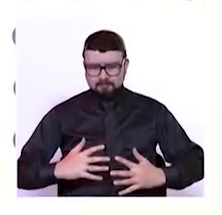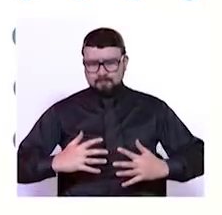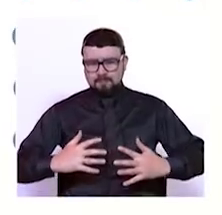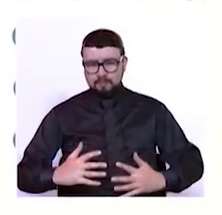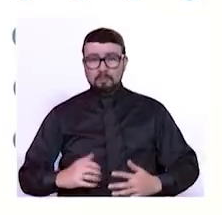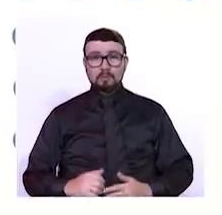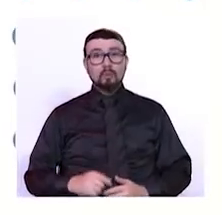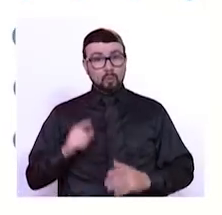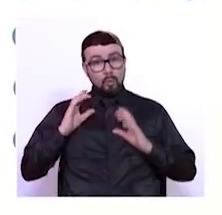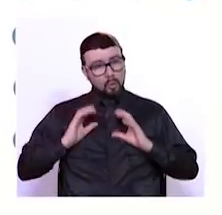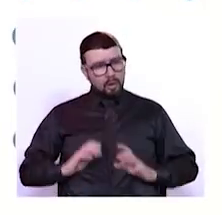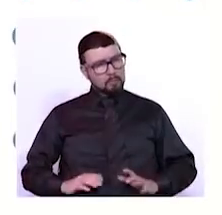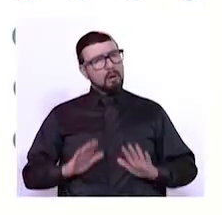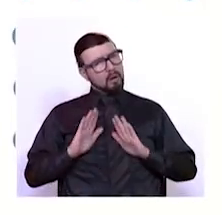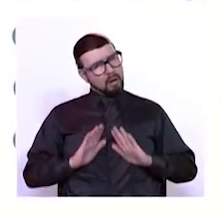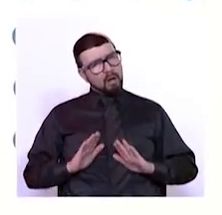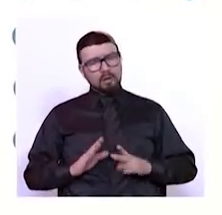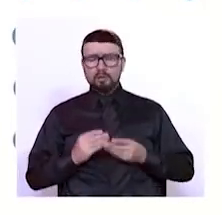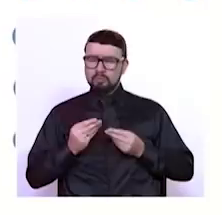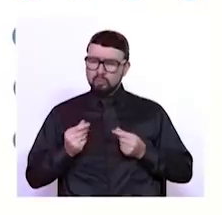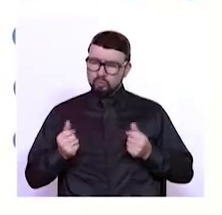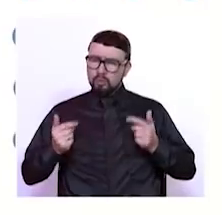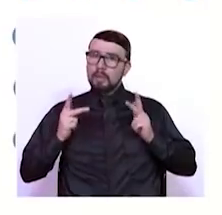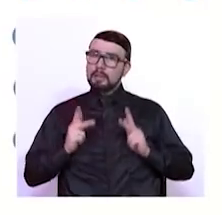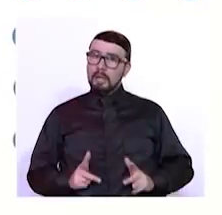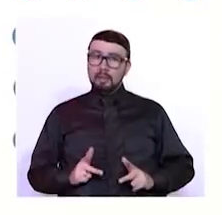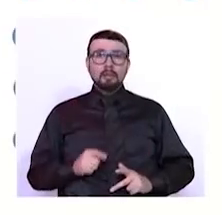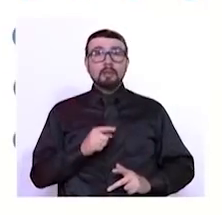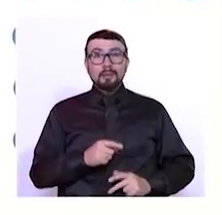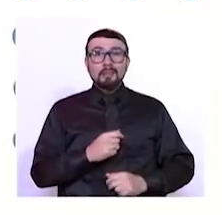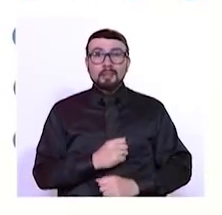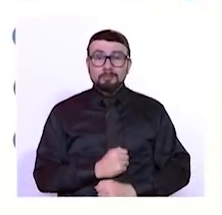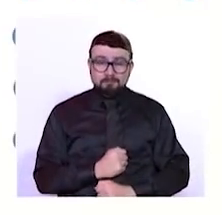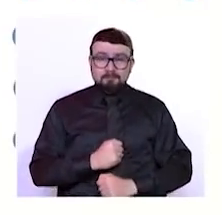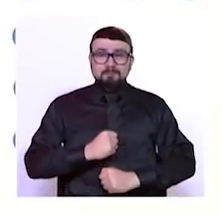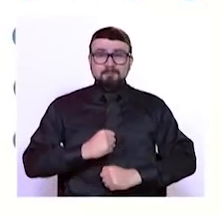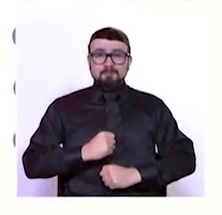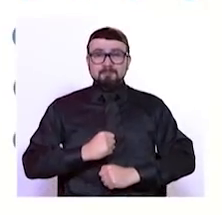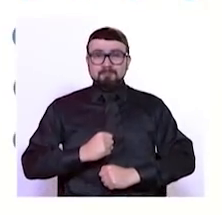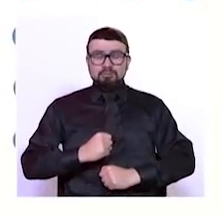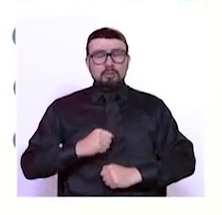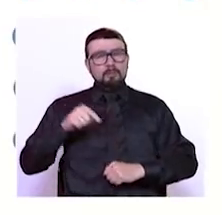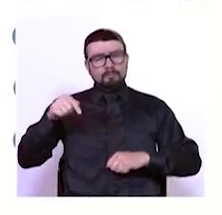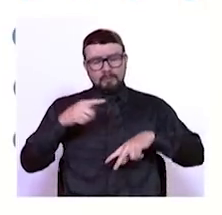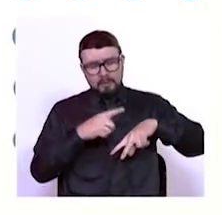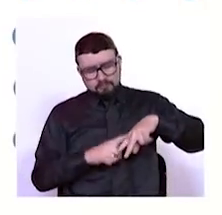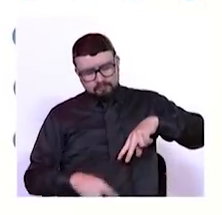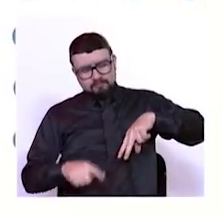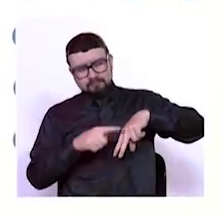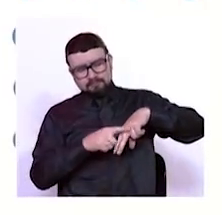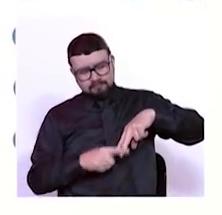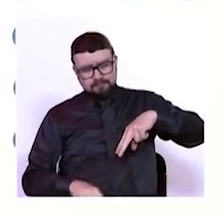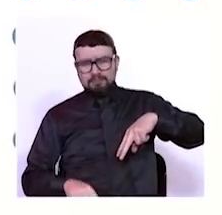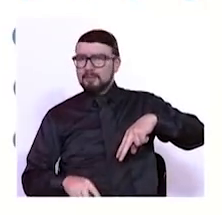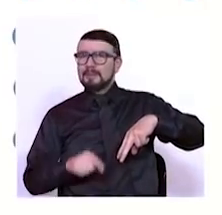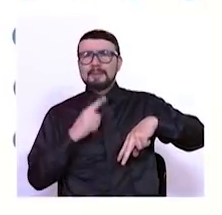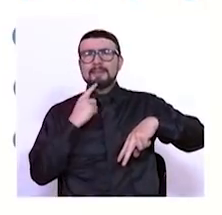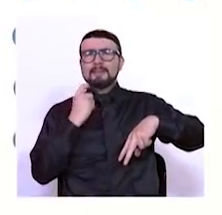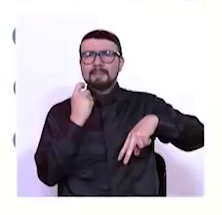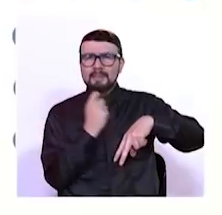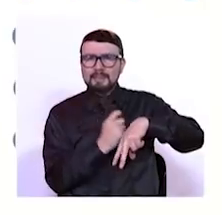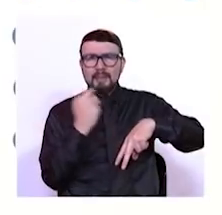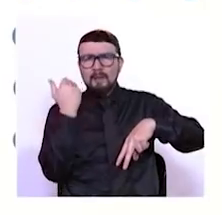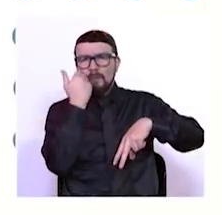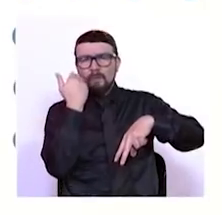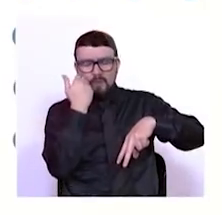el organismo, todo ese sobrepeso influye sobre la parte de la bipedestación, es decir, la